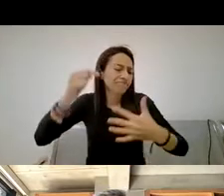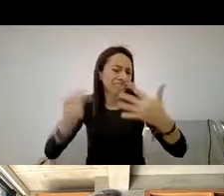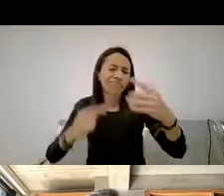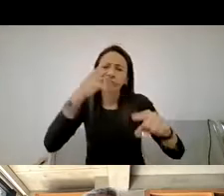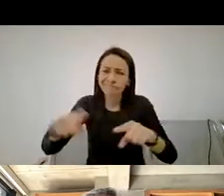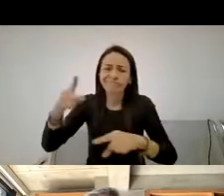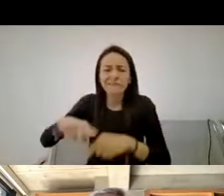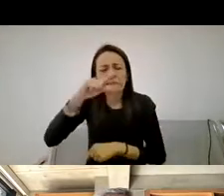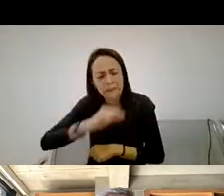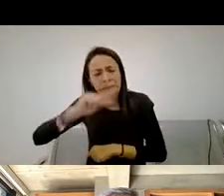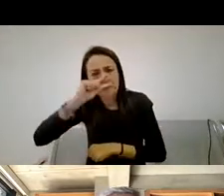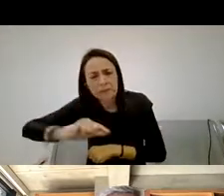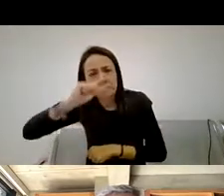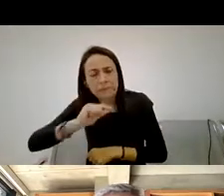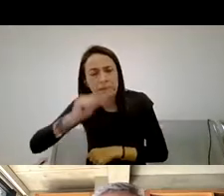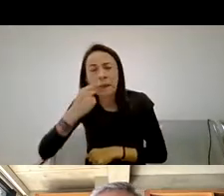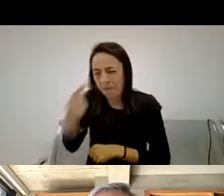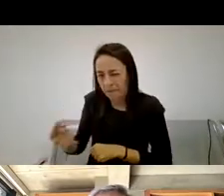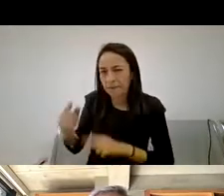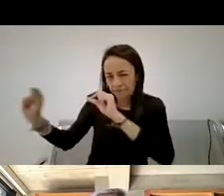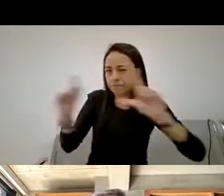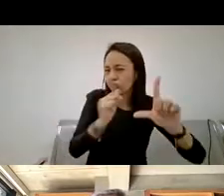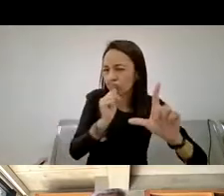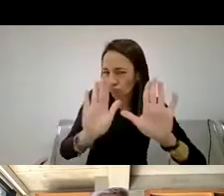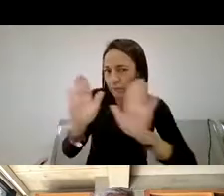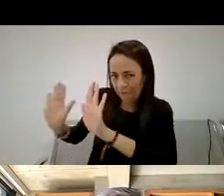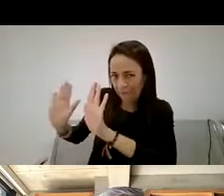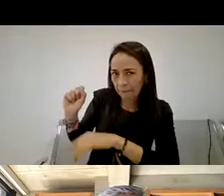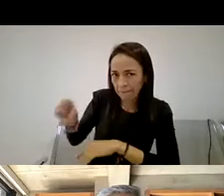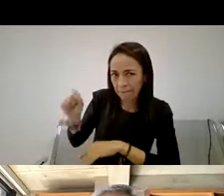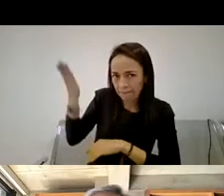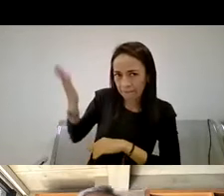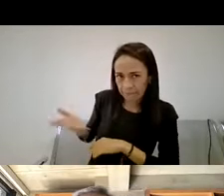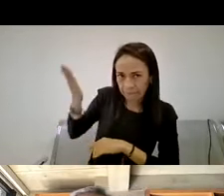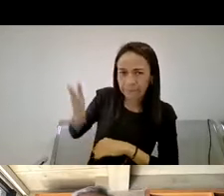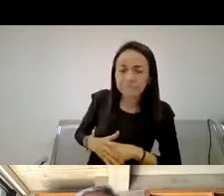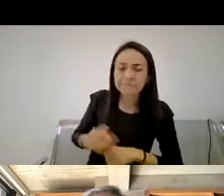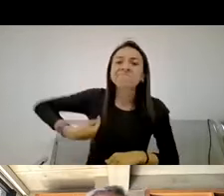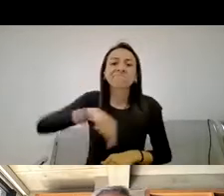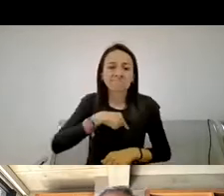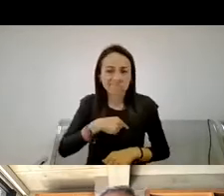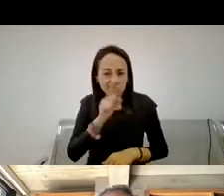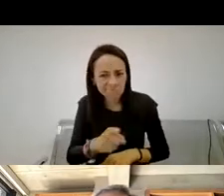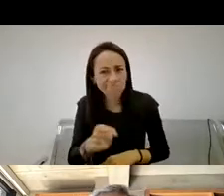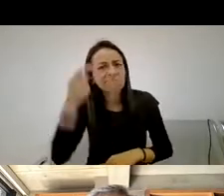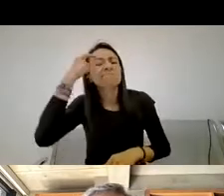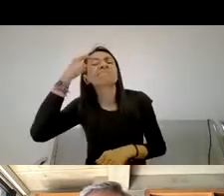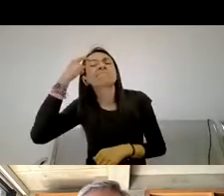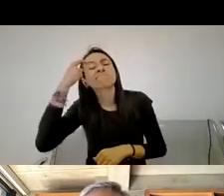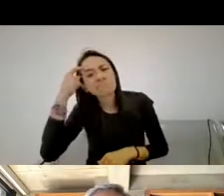la siguiente. El último rubro, preguntamos si nos afectará